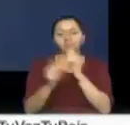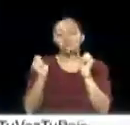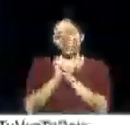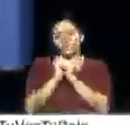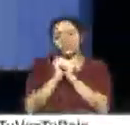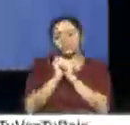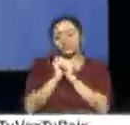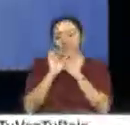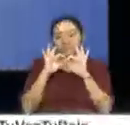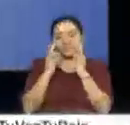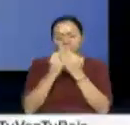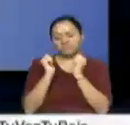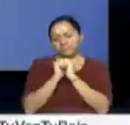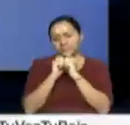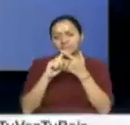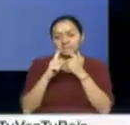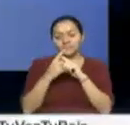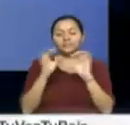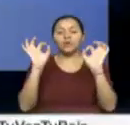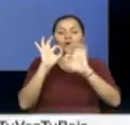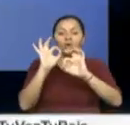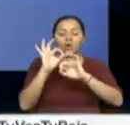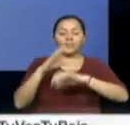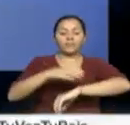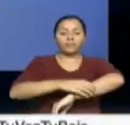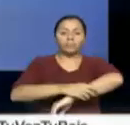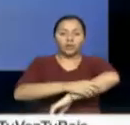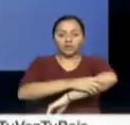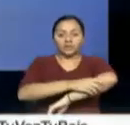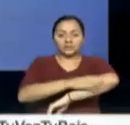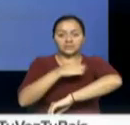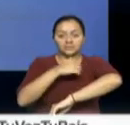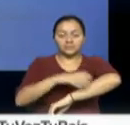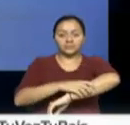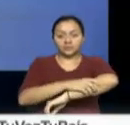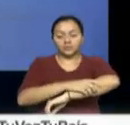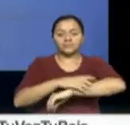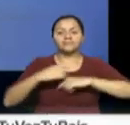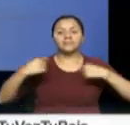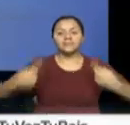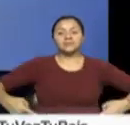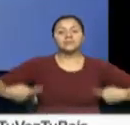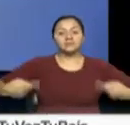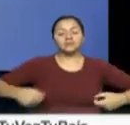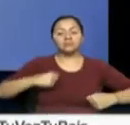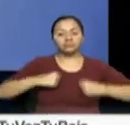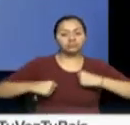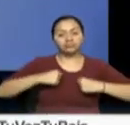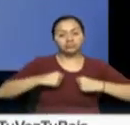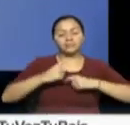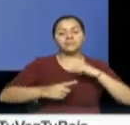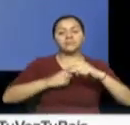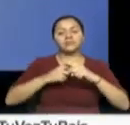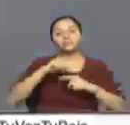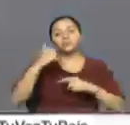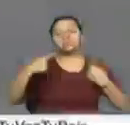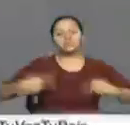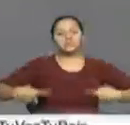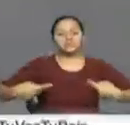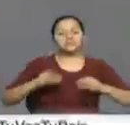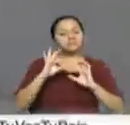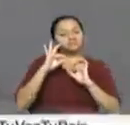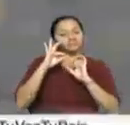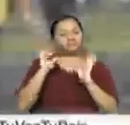acompañante, personas con prótesis en miembros inferiores, silla de ruedas de competencia y silla de ruedas de calle.